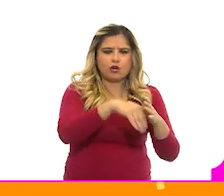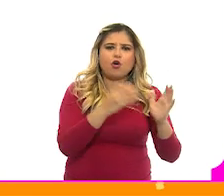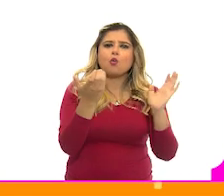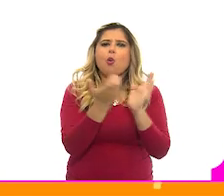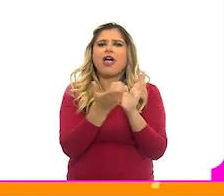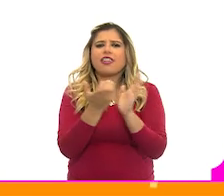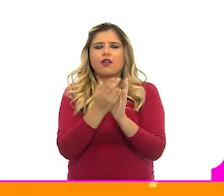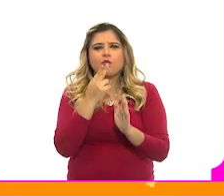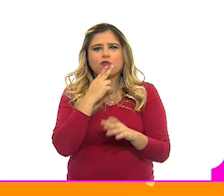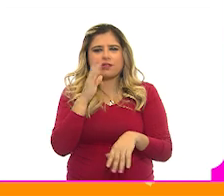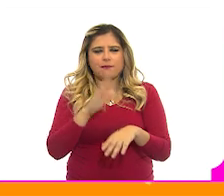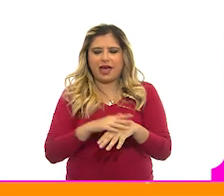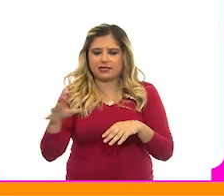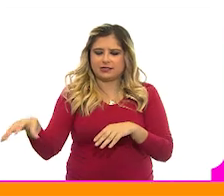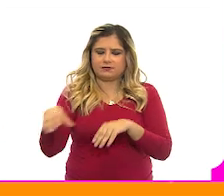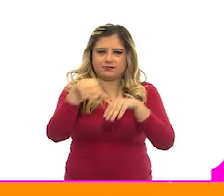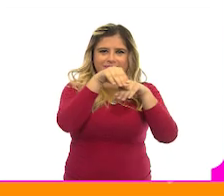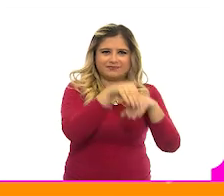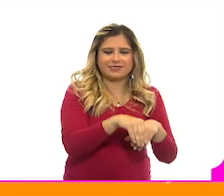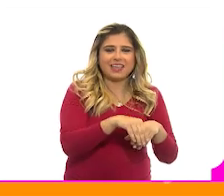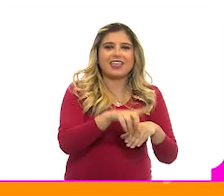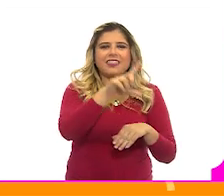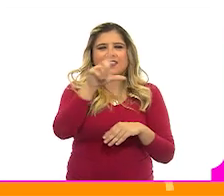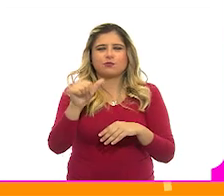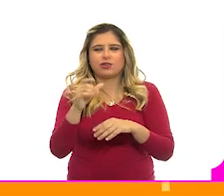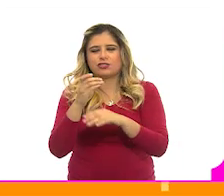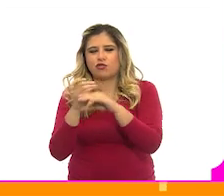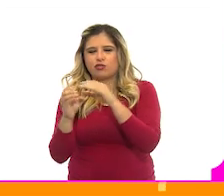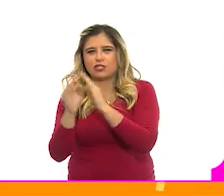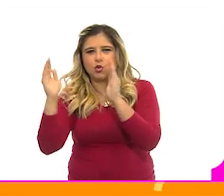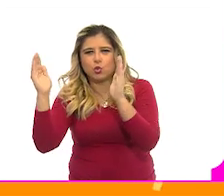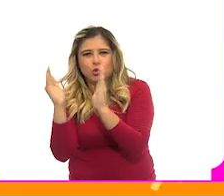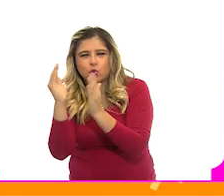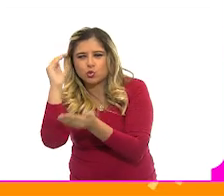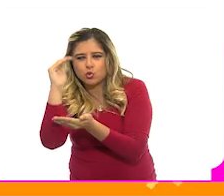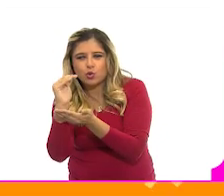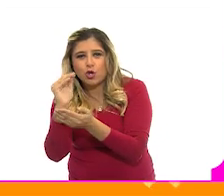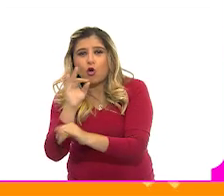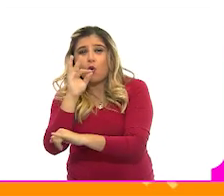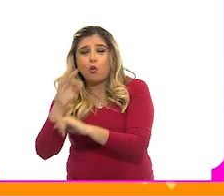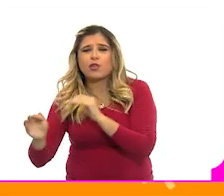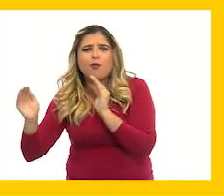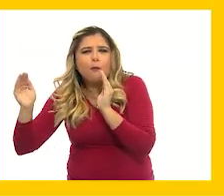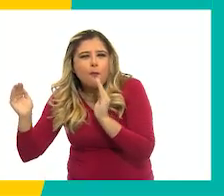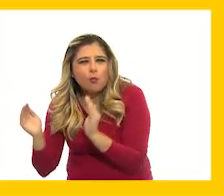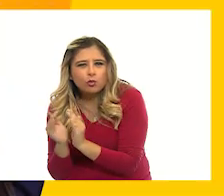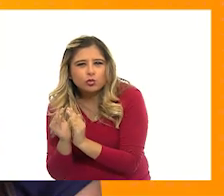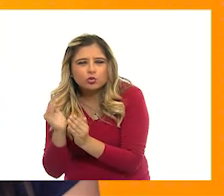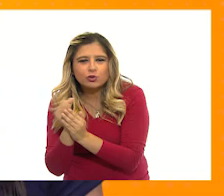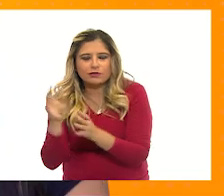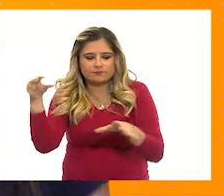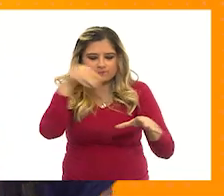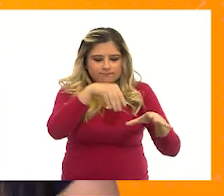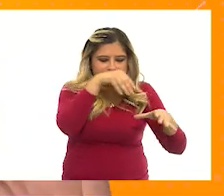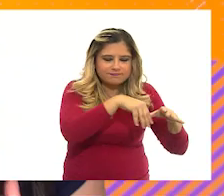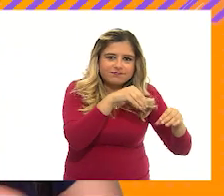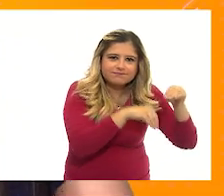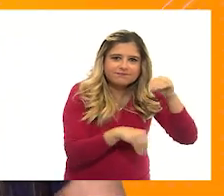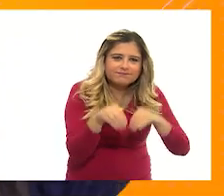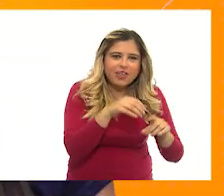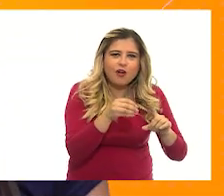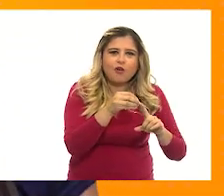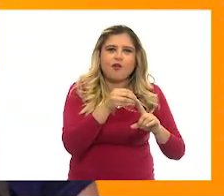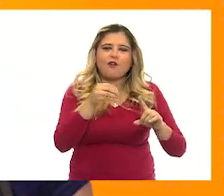que ocupan más espacio? Luego los objetos medianos y al último los más pequeños. Creo que esto sería lo